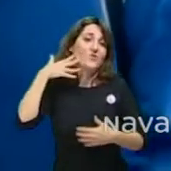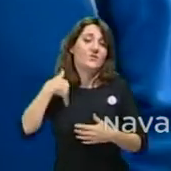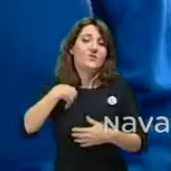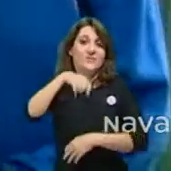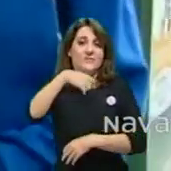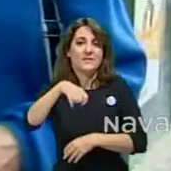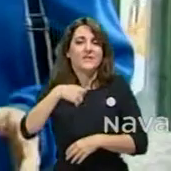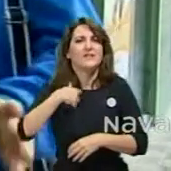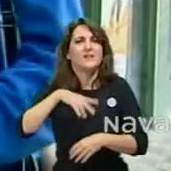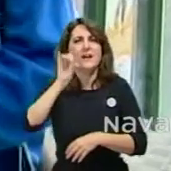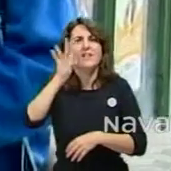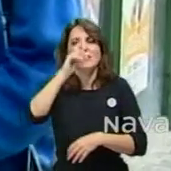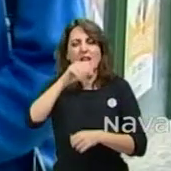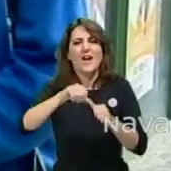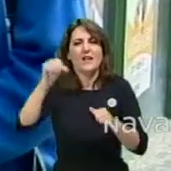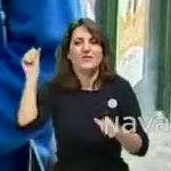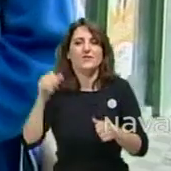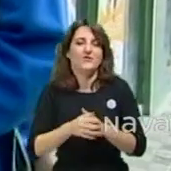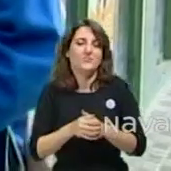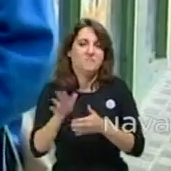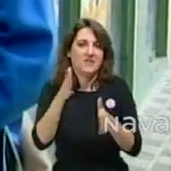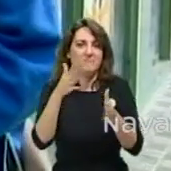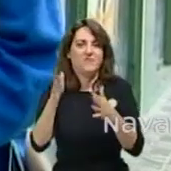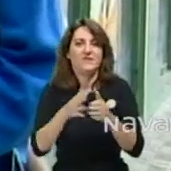ya 15 años o así.